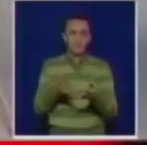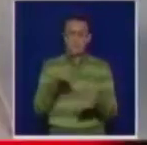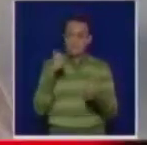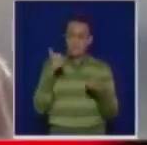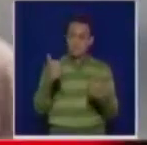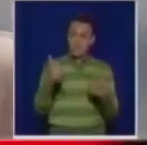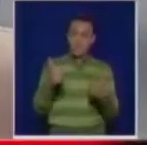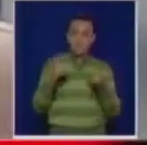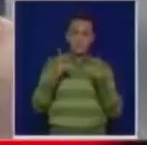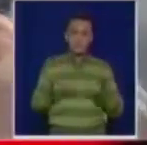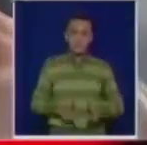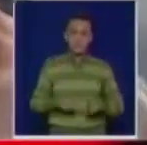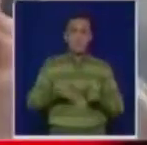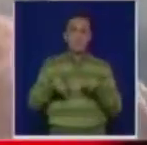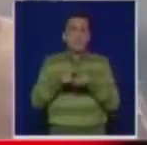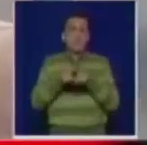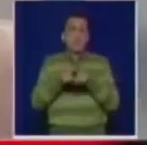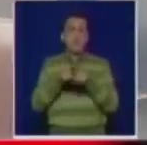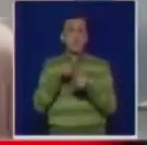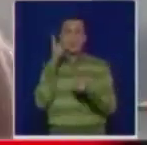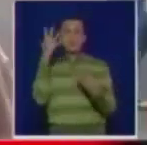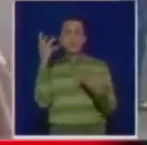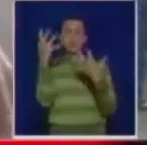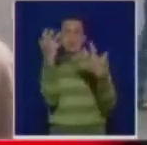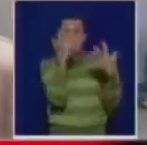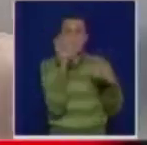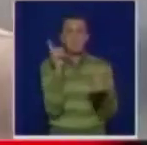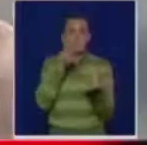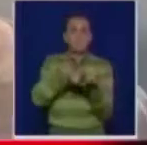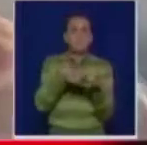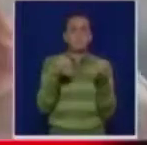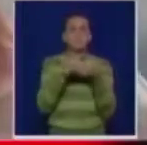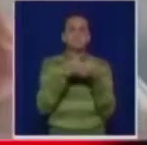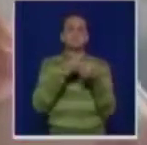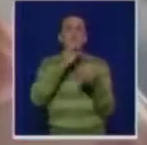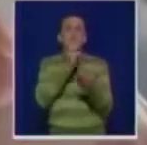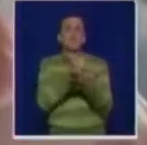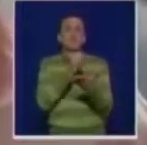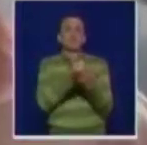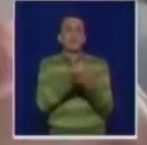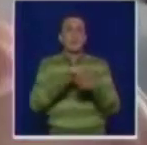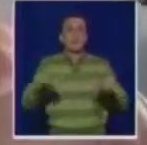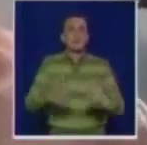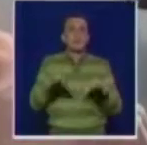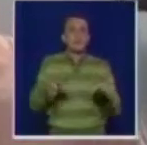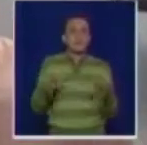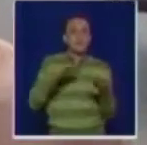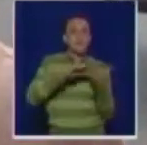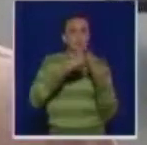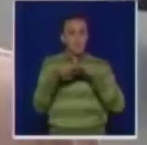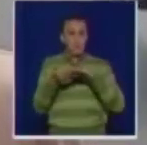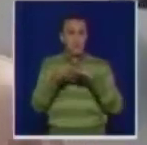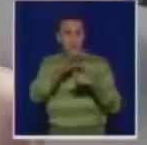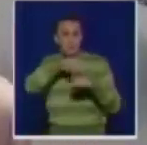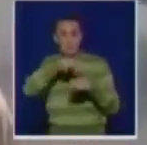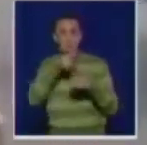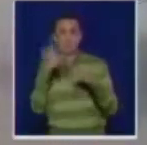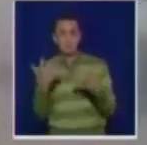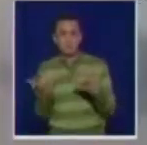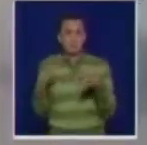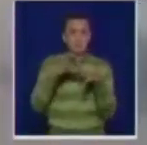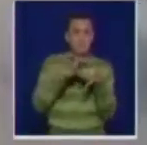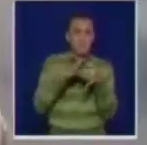participación comunitaria y con la Junta de Acción Comunal. La gente está muy comprometida, incluso tenemos